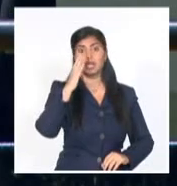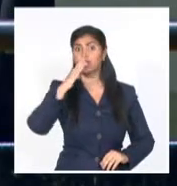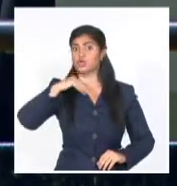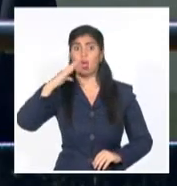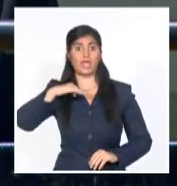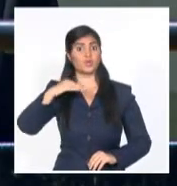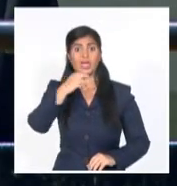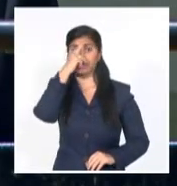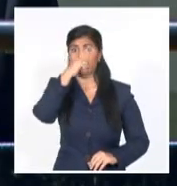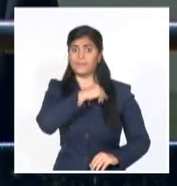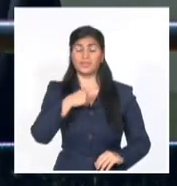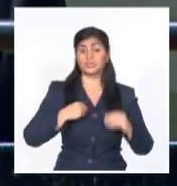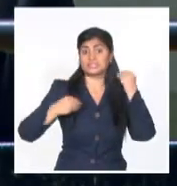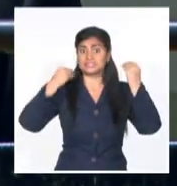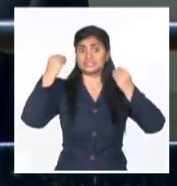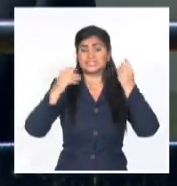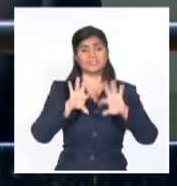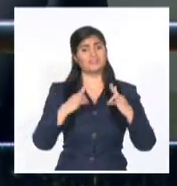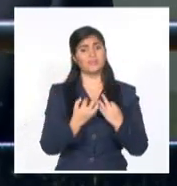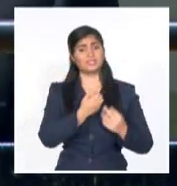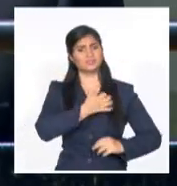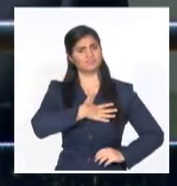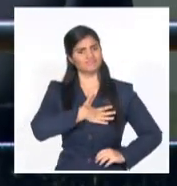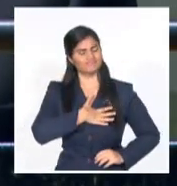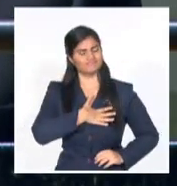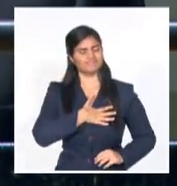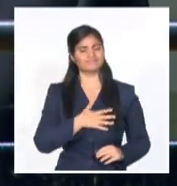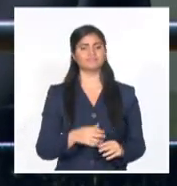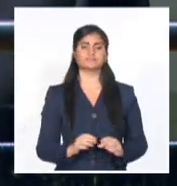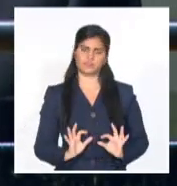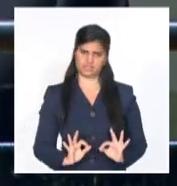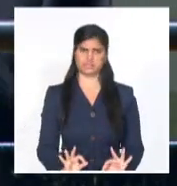del despiadado asedio a Cuba.